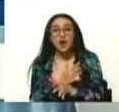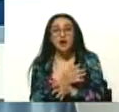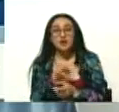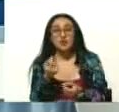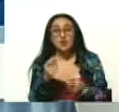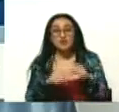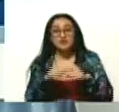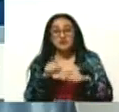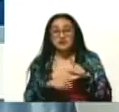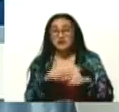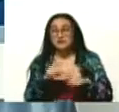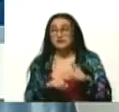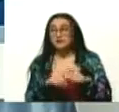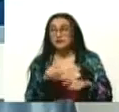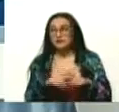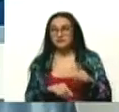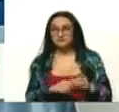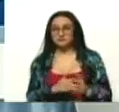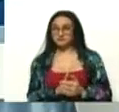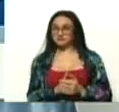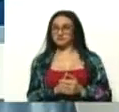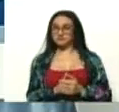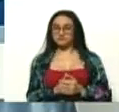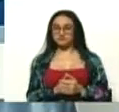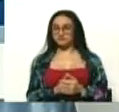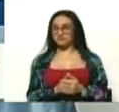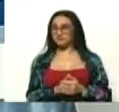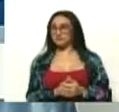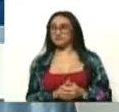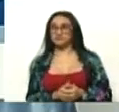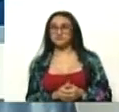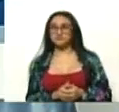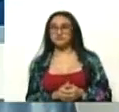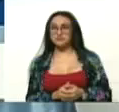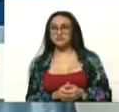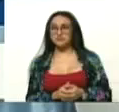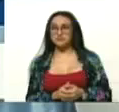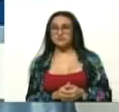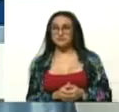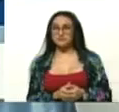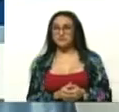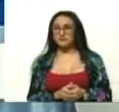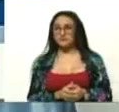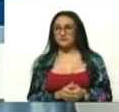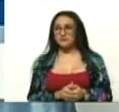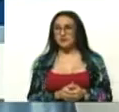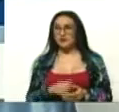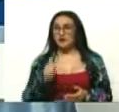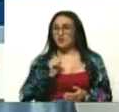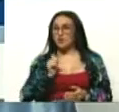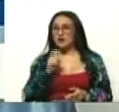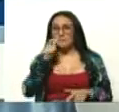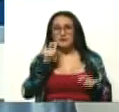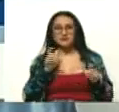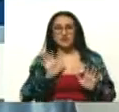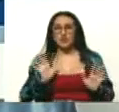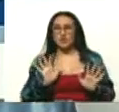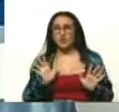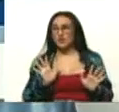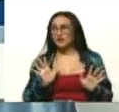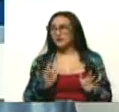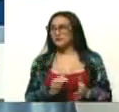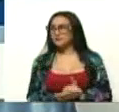tipo de discurso. Y si hay que dar el debate, se dará con quien sea. Así se